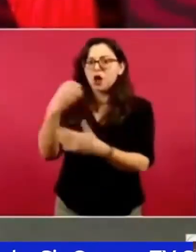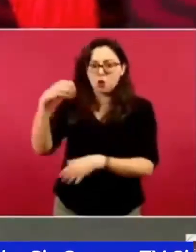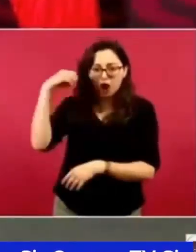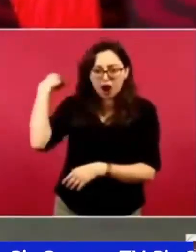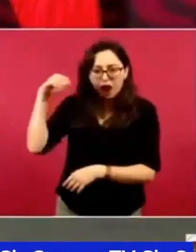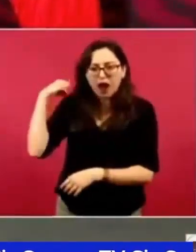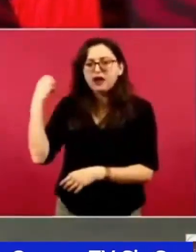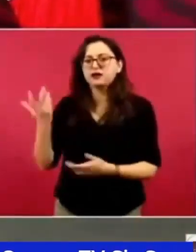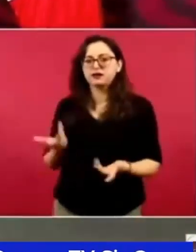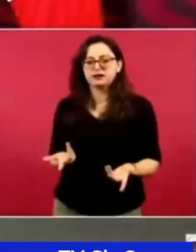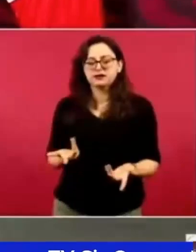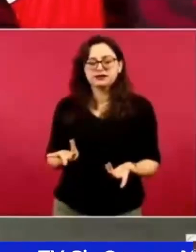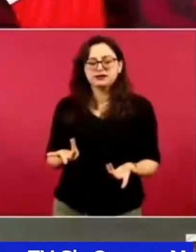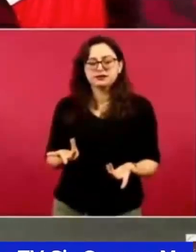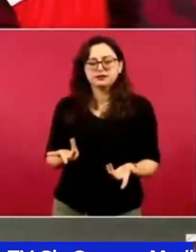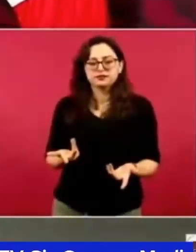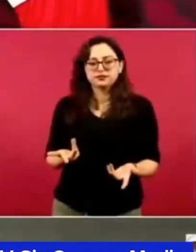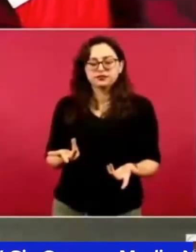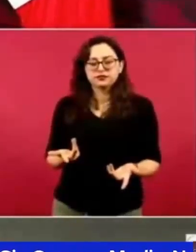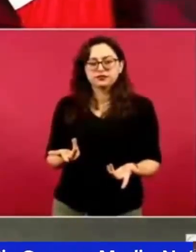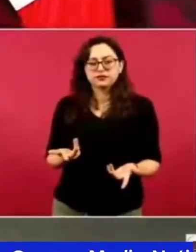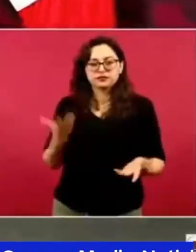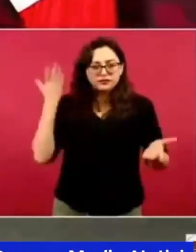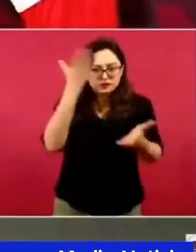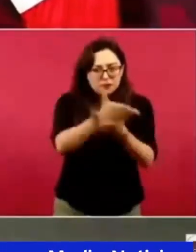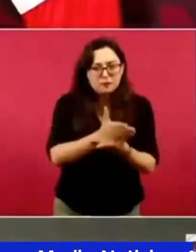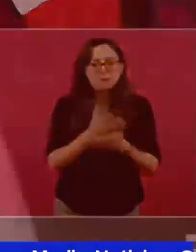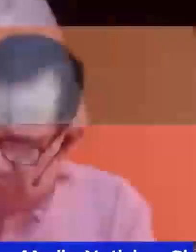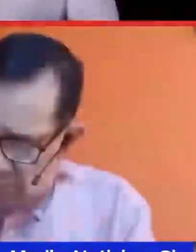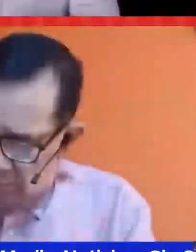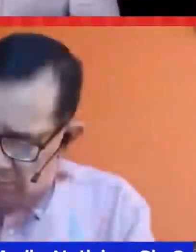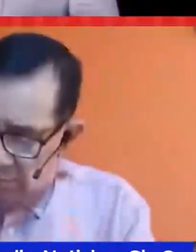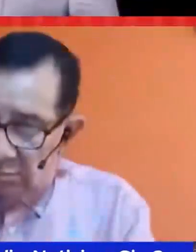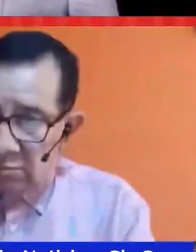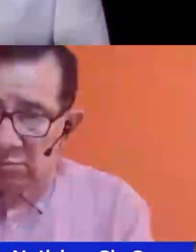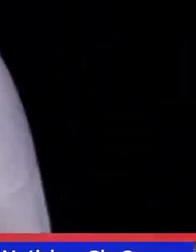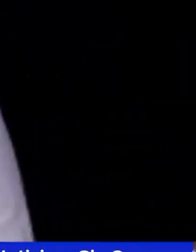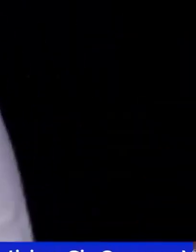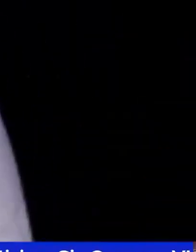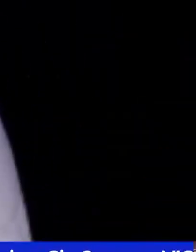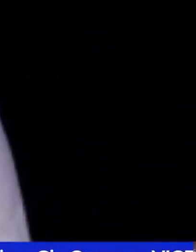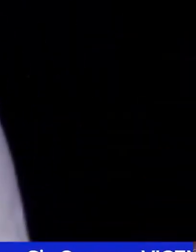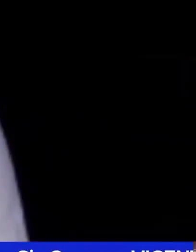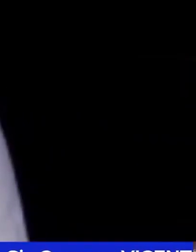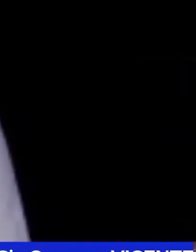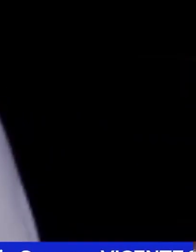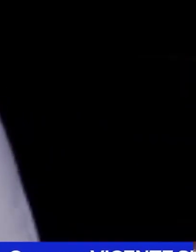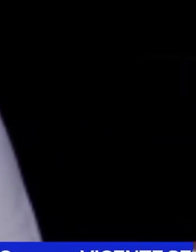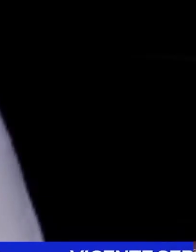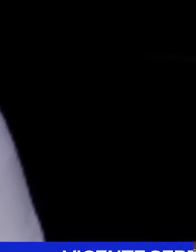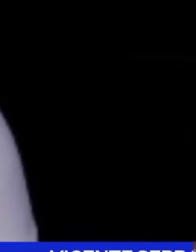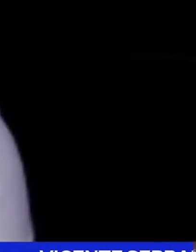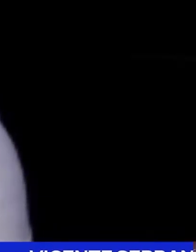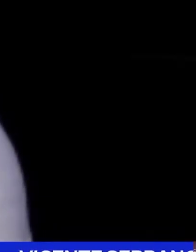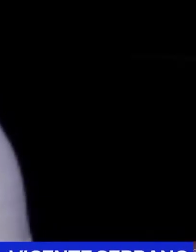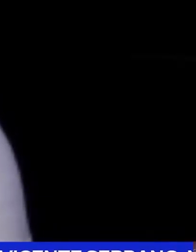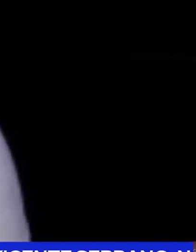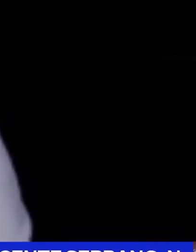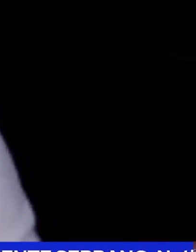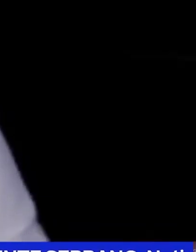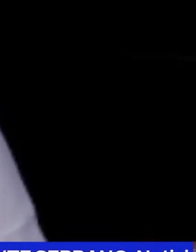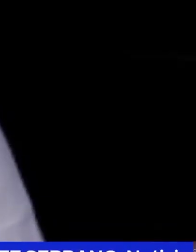si van ustedes... Ahí están las declaraciones del presidente Andrés Manuel López Obrador al periodista de Univisión en